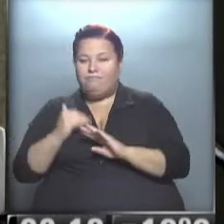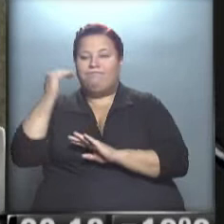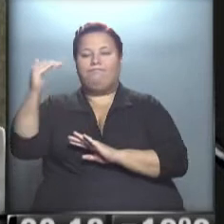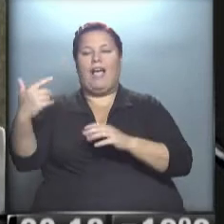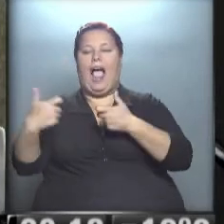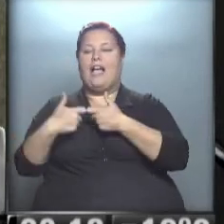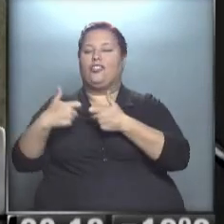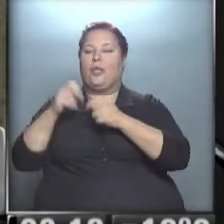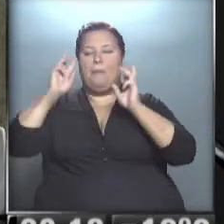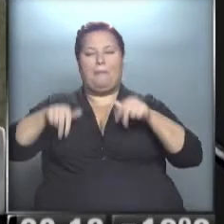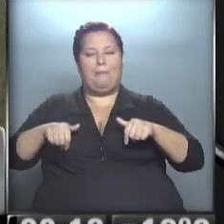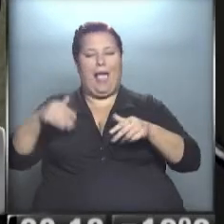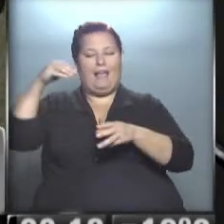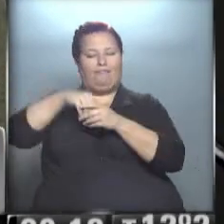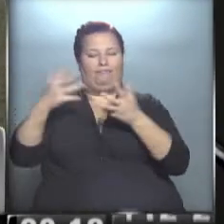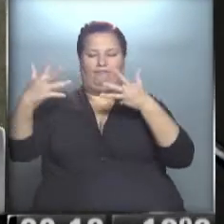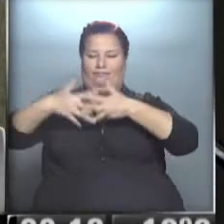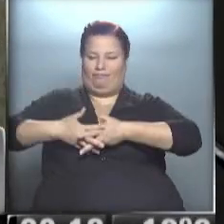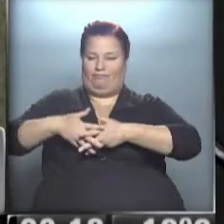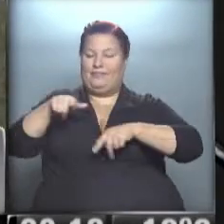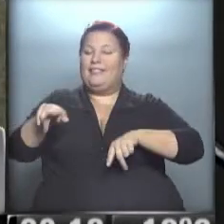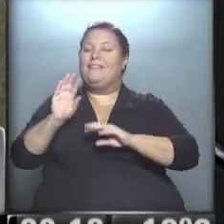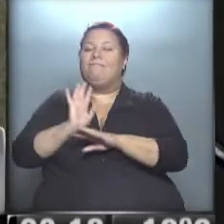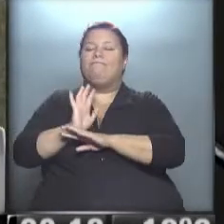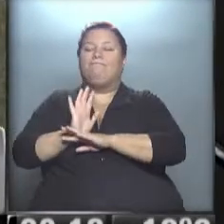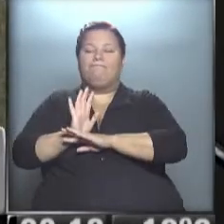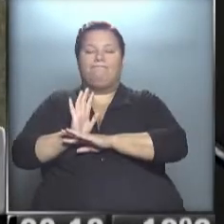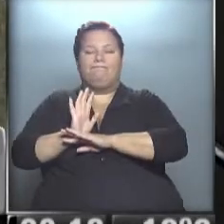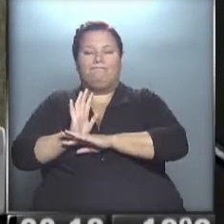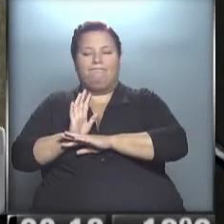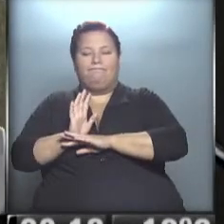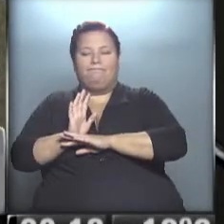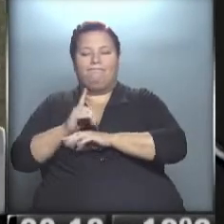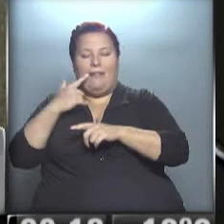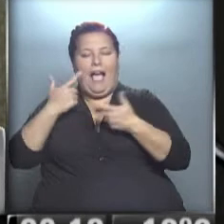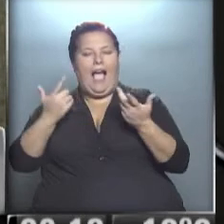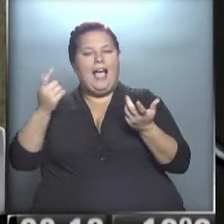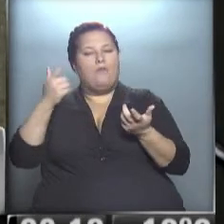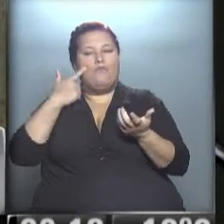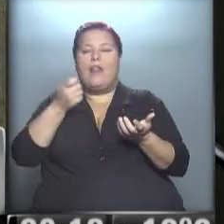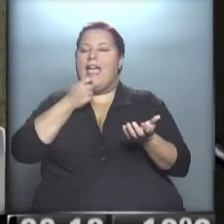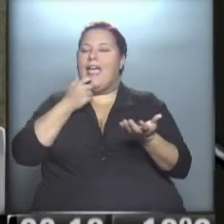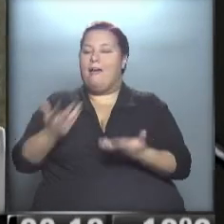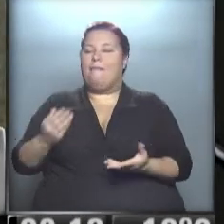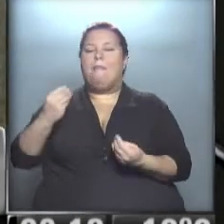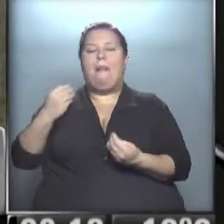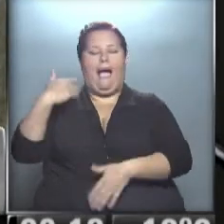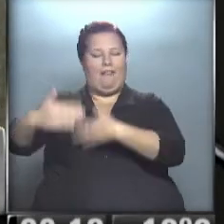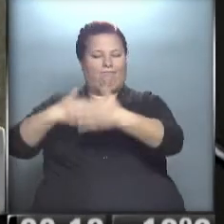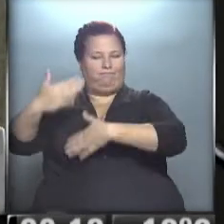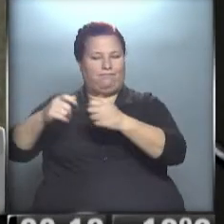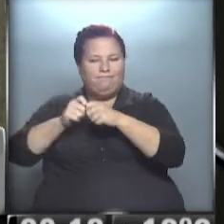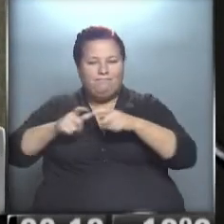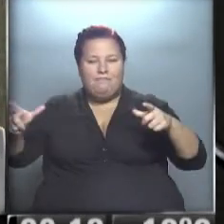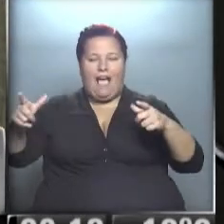asociación estratégica integral y eso tiene un paradigma para el crecimiento y la expansión